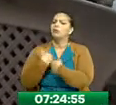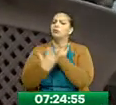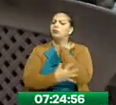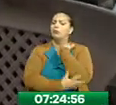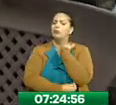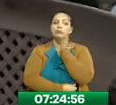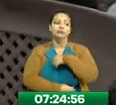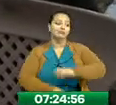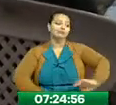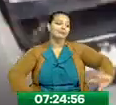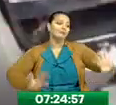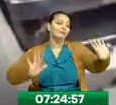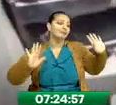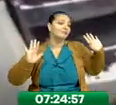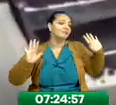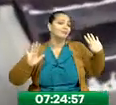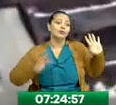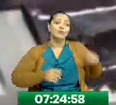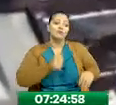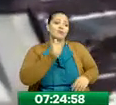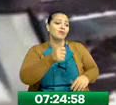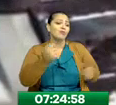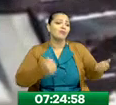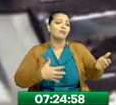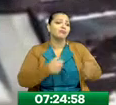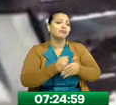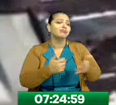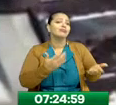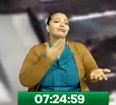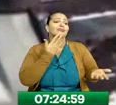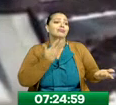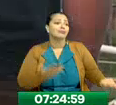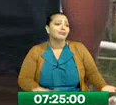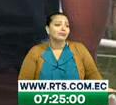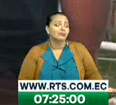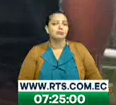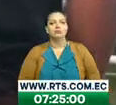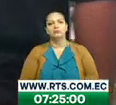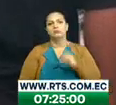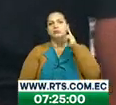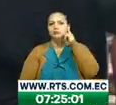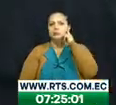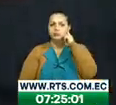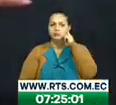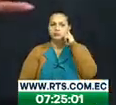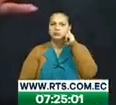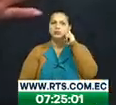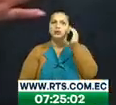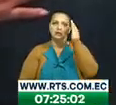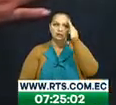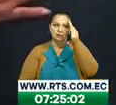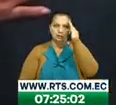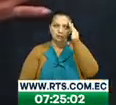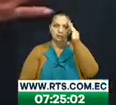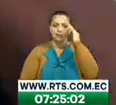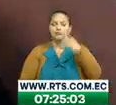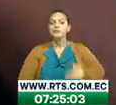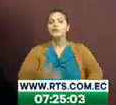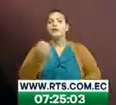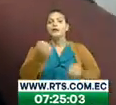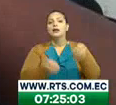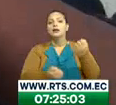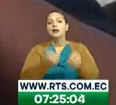recursos económicos. Tienen pocos días de haber comprado el vehículo con deuda de una cooperativa.